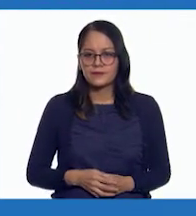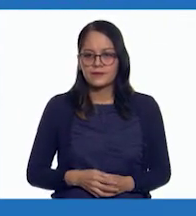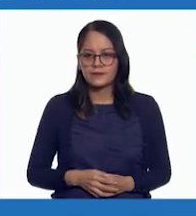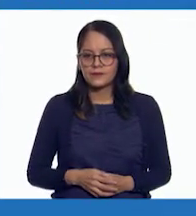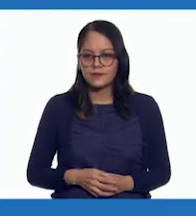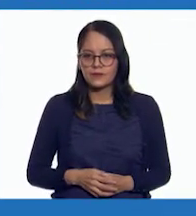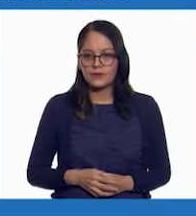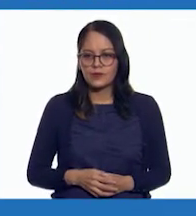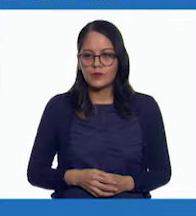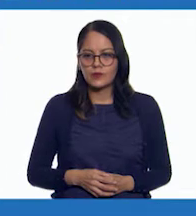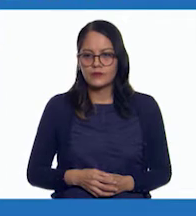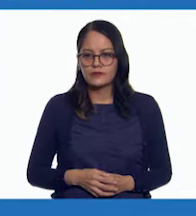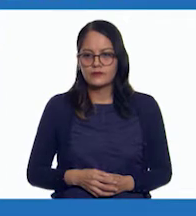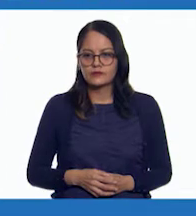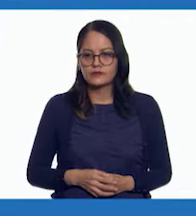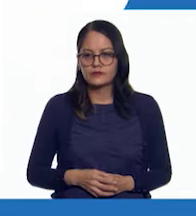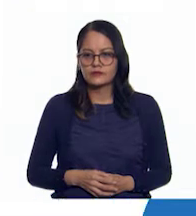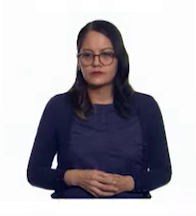conaliteg.cep.gov.mx.